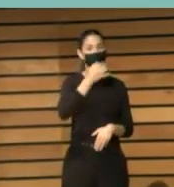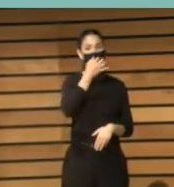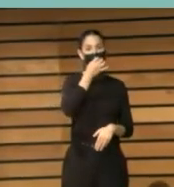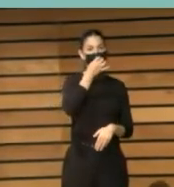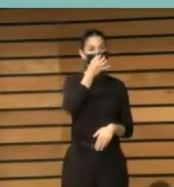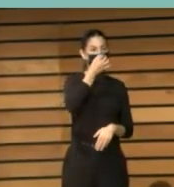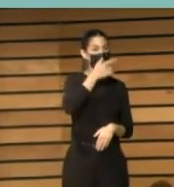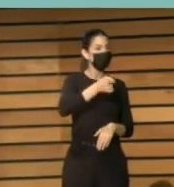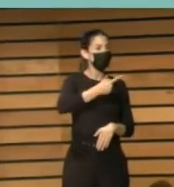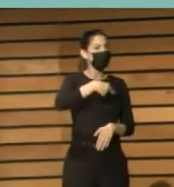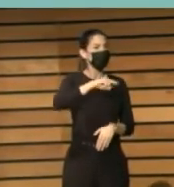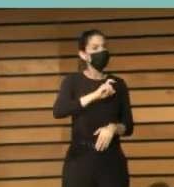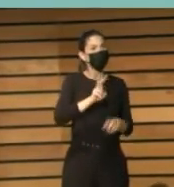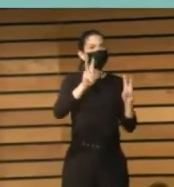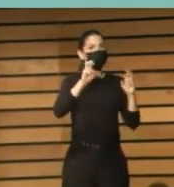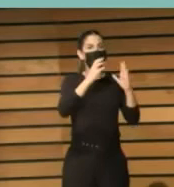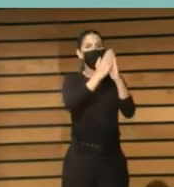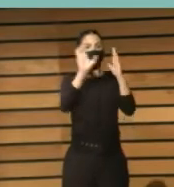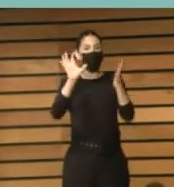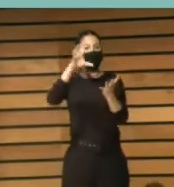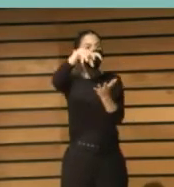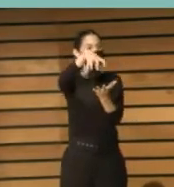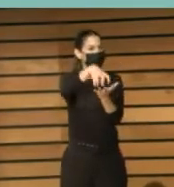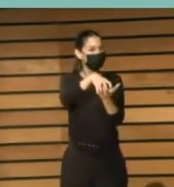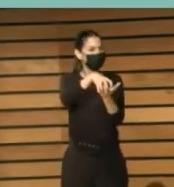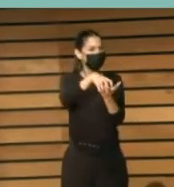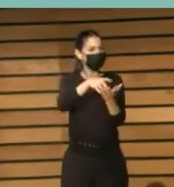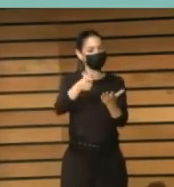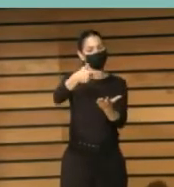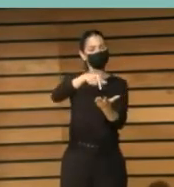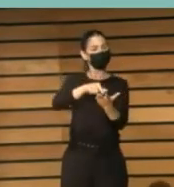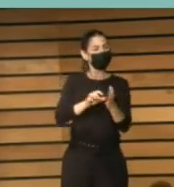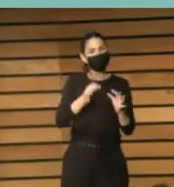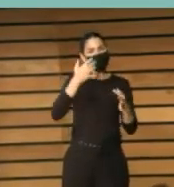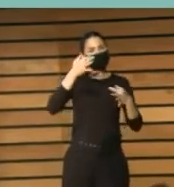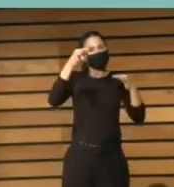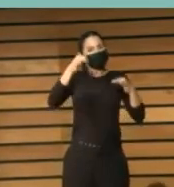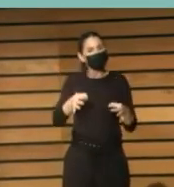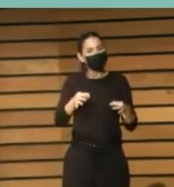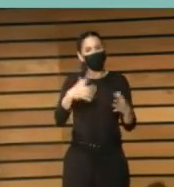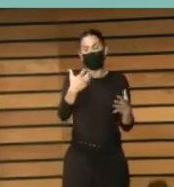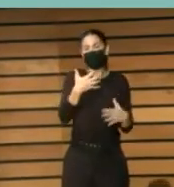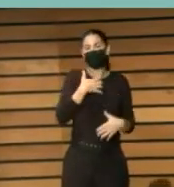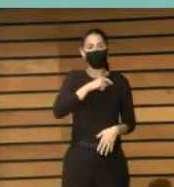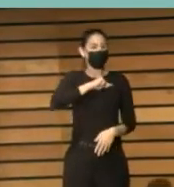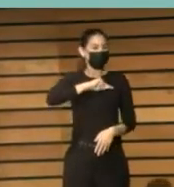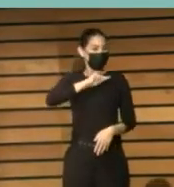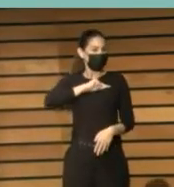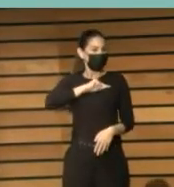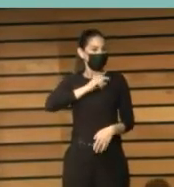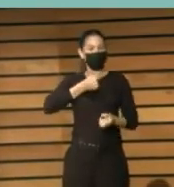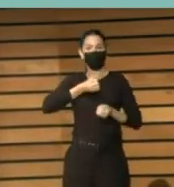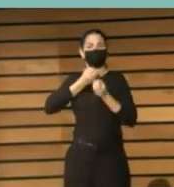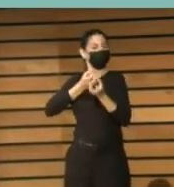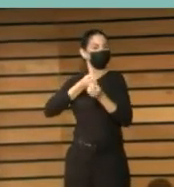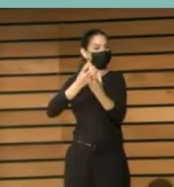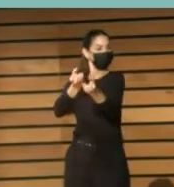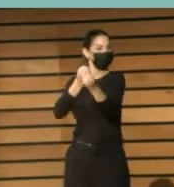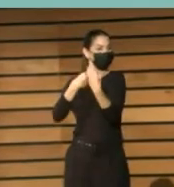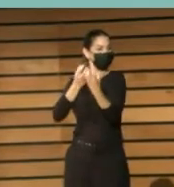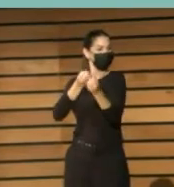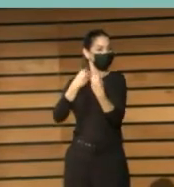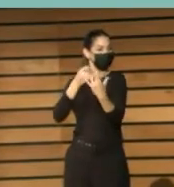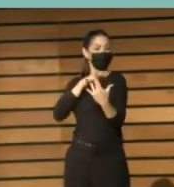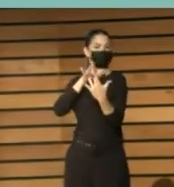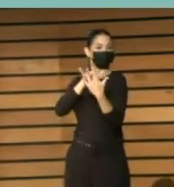la biblioteca como un, no sé, un sitio para compartir soledades o algo así, un sitio donde hacer contactos. Para favorecer el